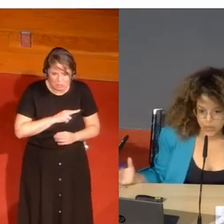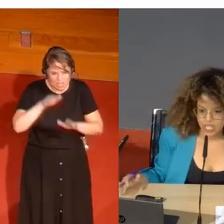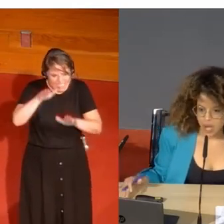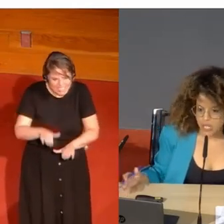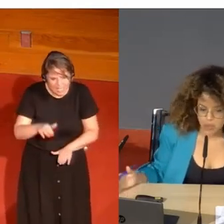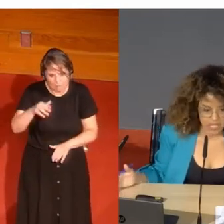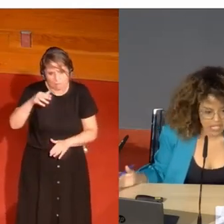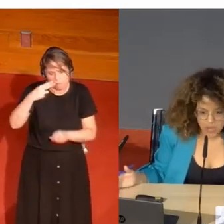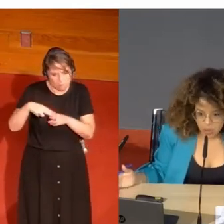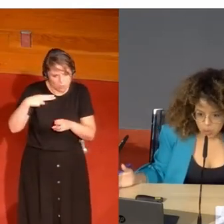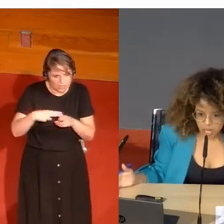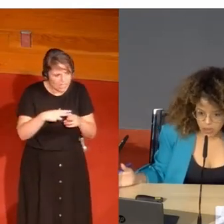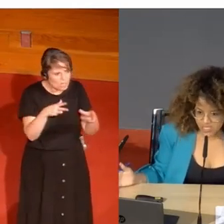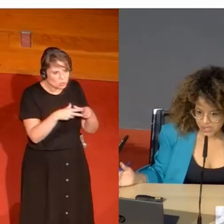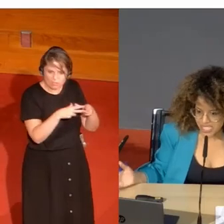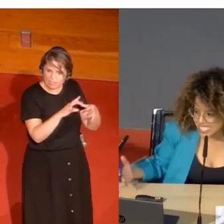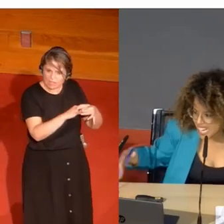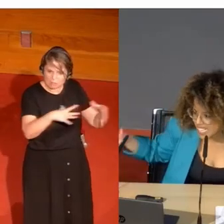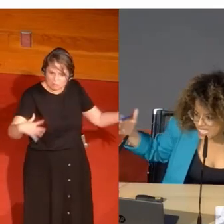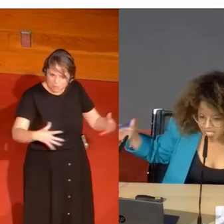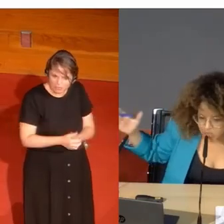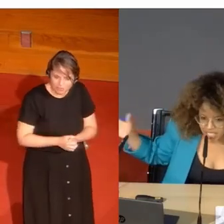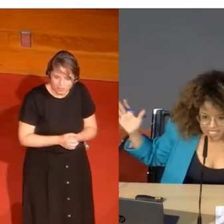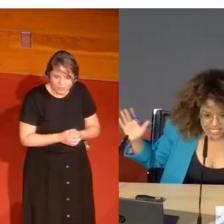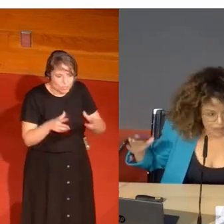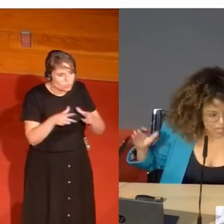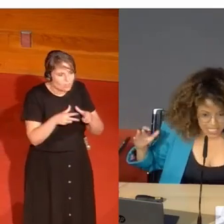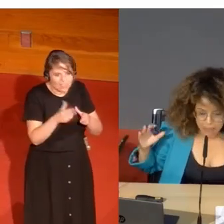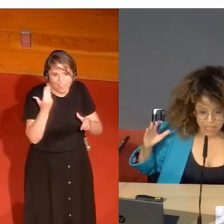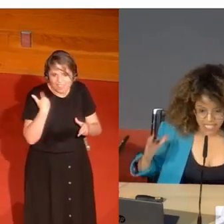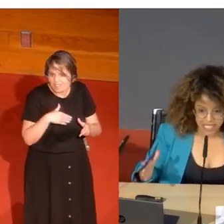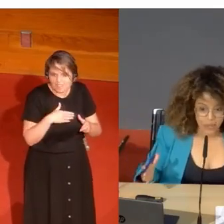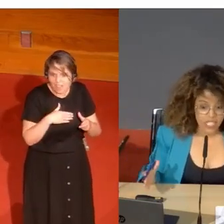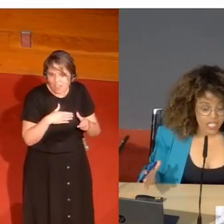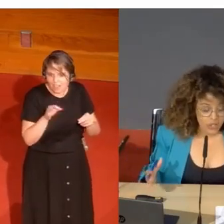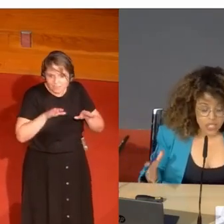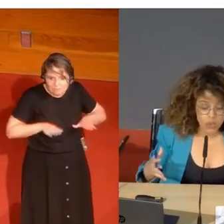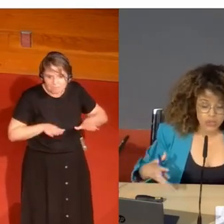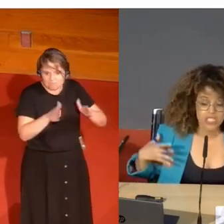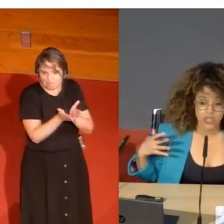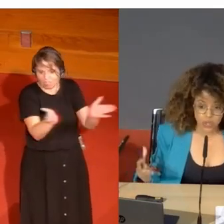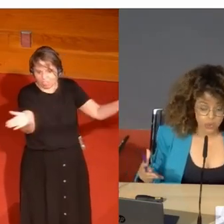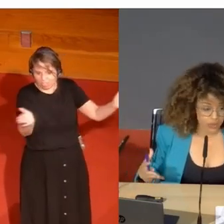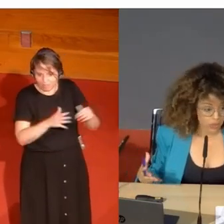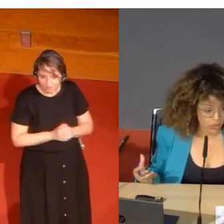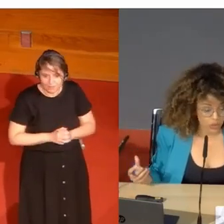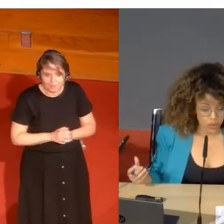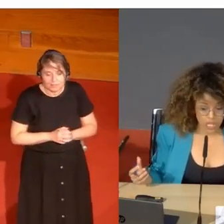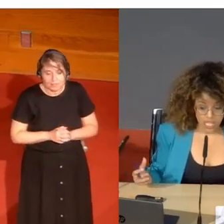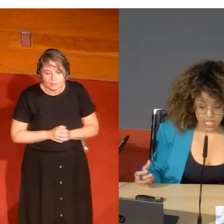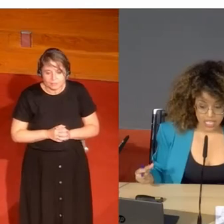político a una sociedad que no comulga con ellos que está en otra línea van en paralelo Entonces cuando estalló